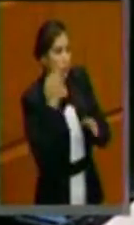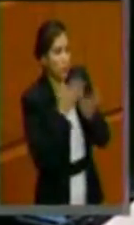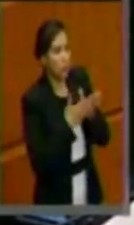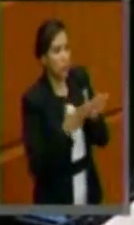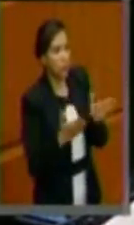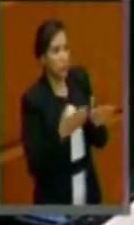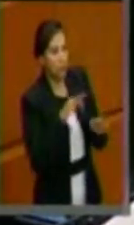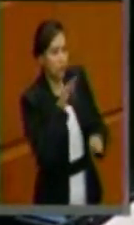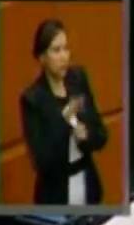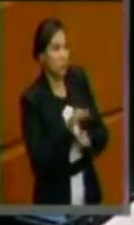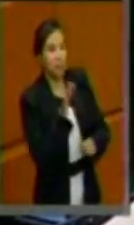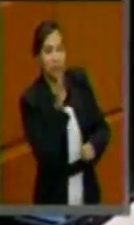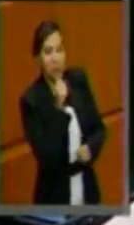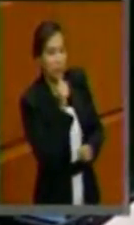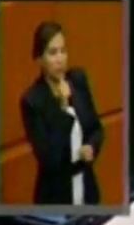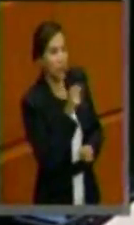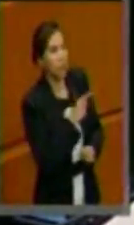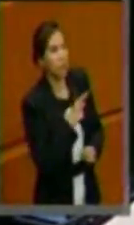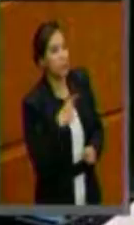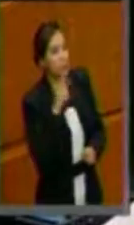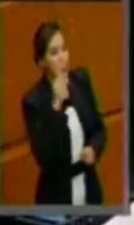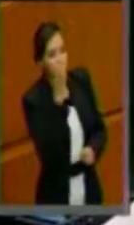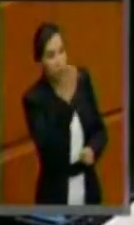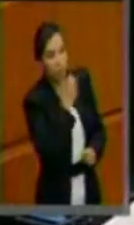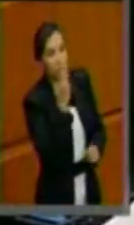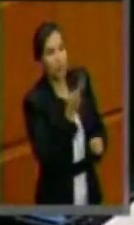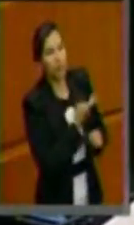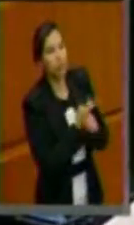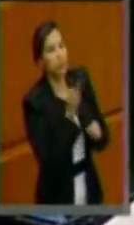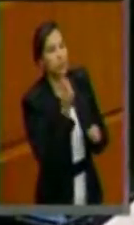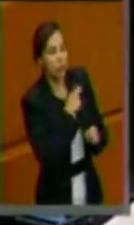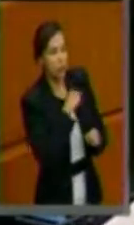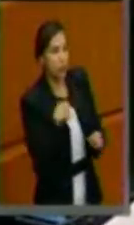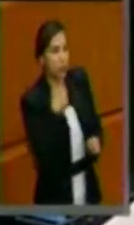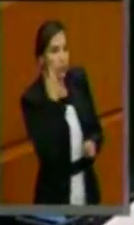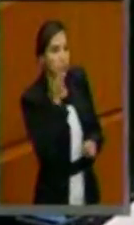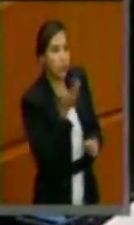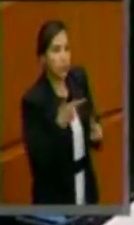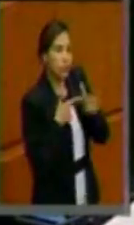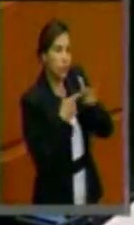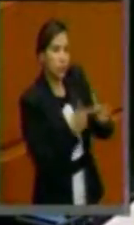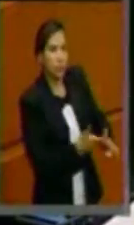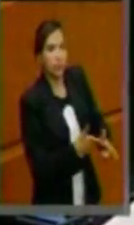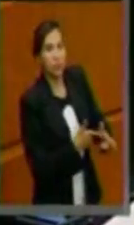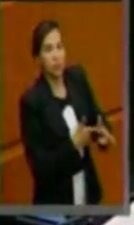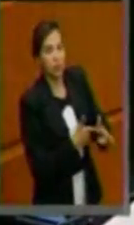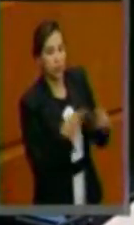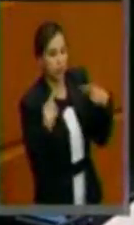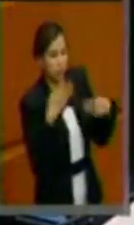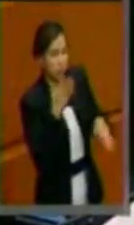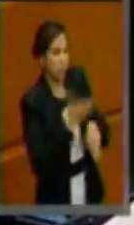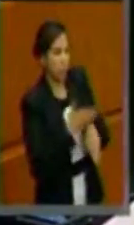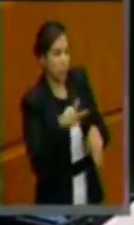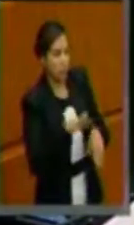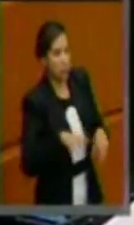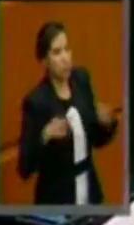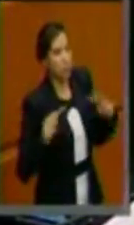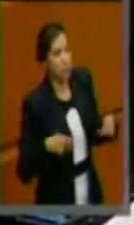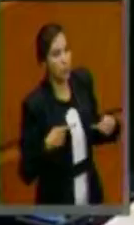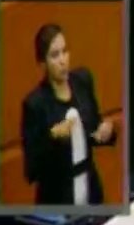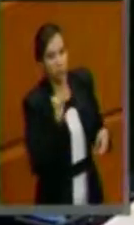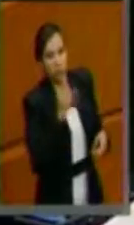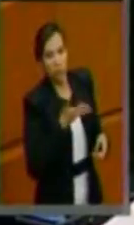ser favorable. Tendríamos que revisar qué tanto queremos nosotros seguir sentenciando gente que realmente